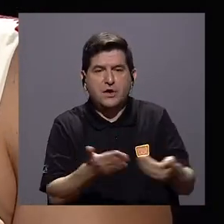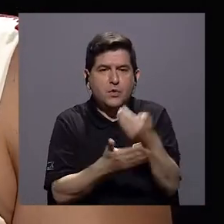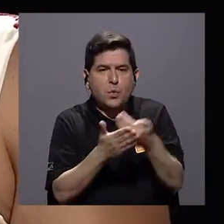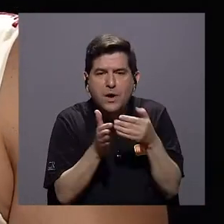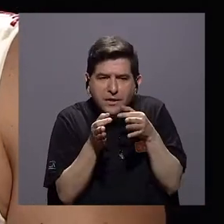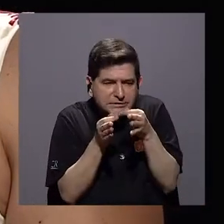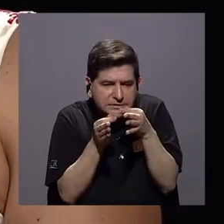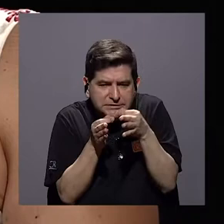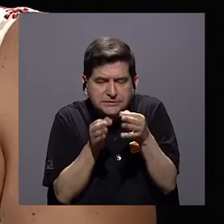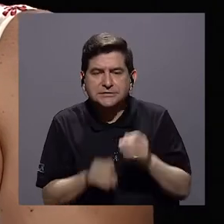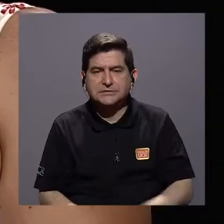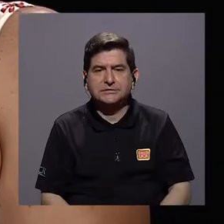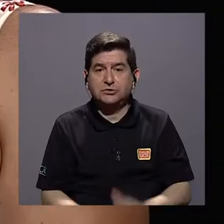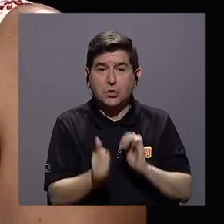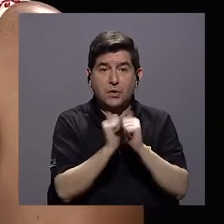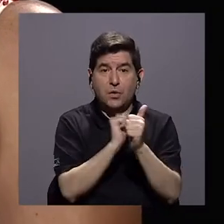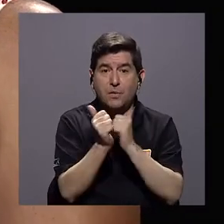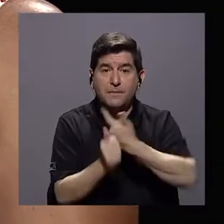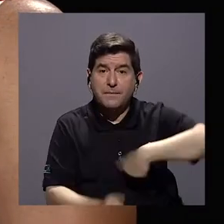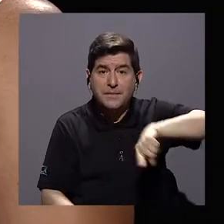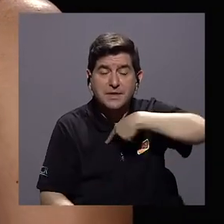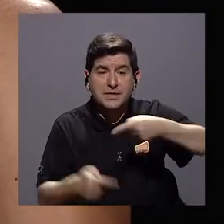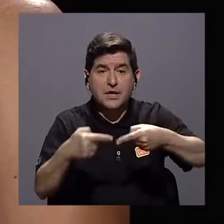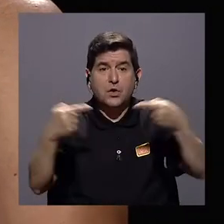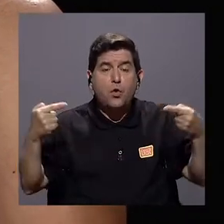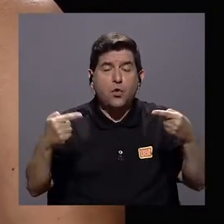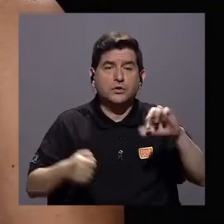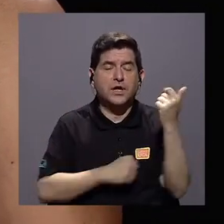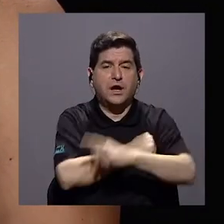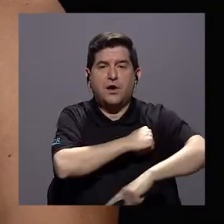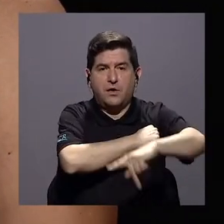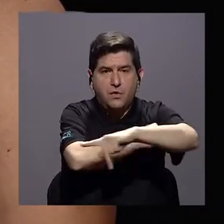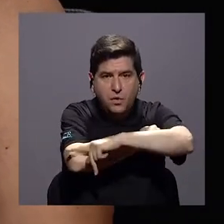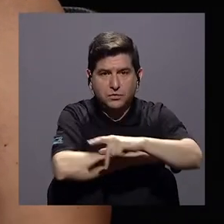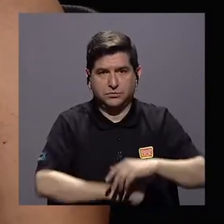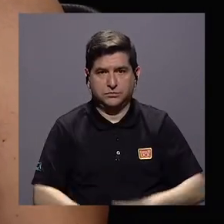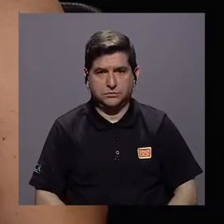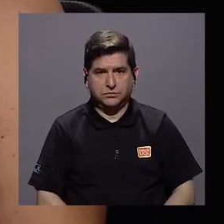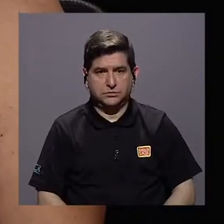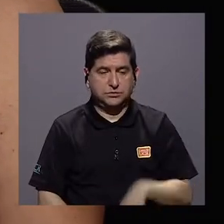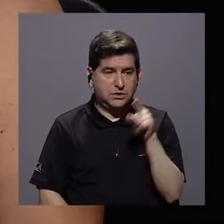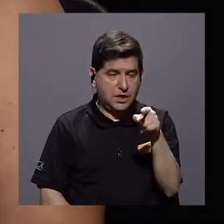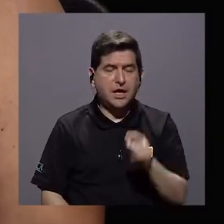nuevas moléculas, competimos contra otros países que